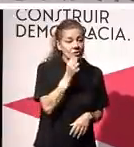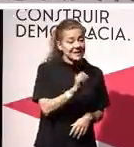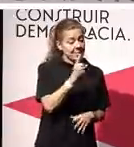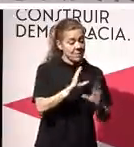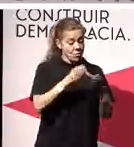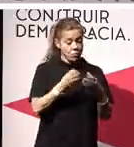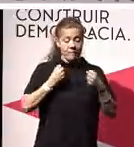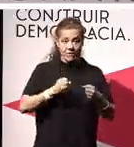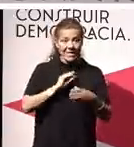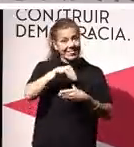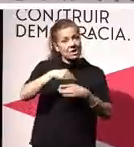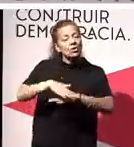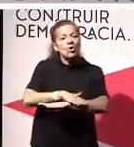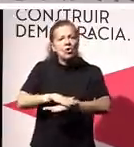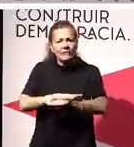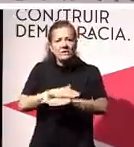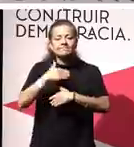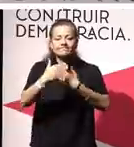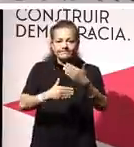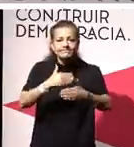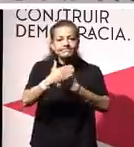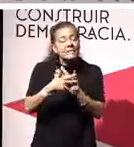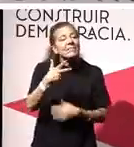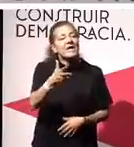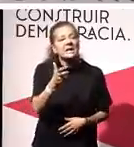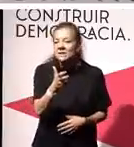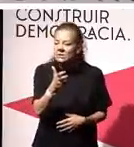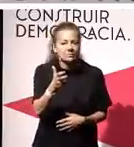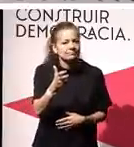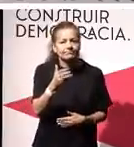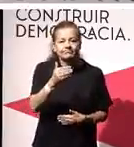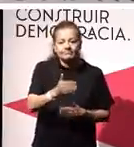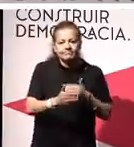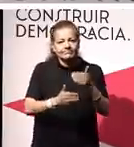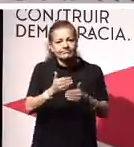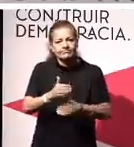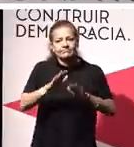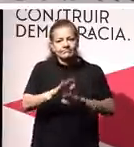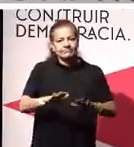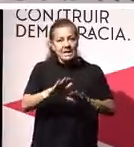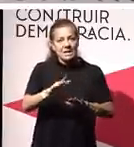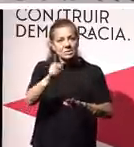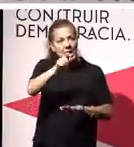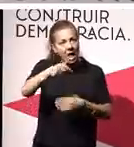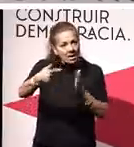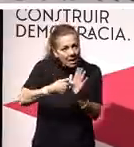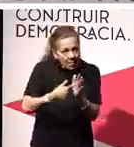primera fuerza en el Gobierno, los avances en derechos van a ser mucho más lentos de lo que nos reclama la gente de nuestro país y de lo